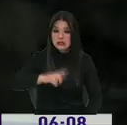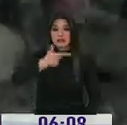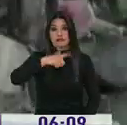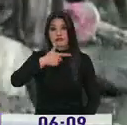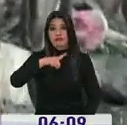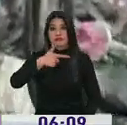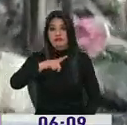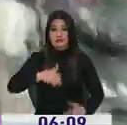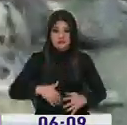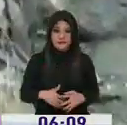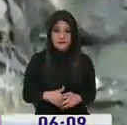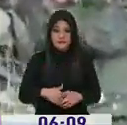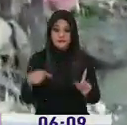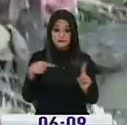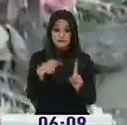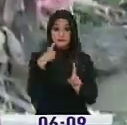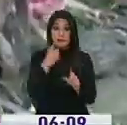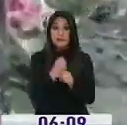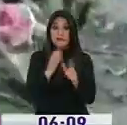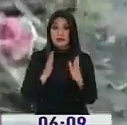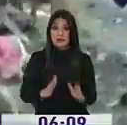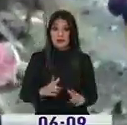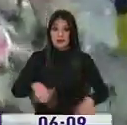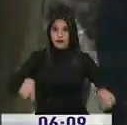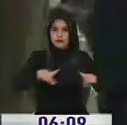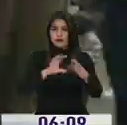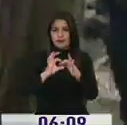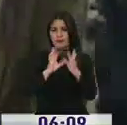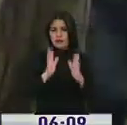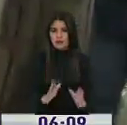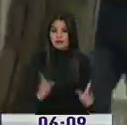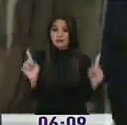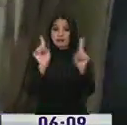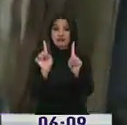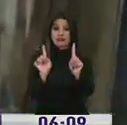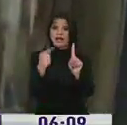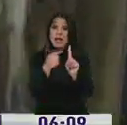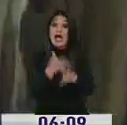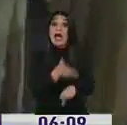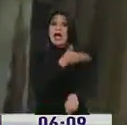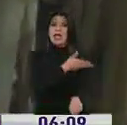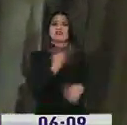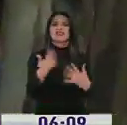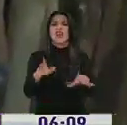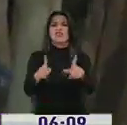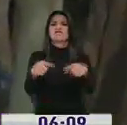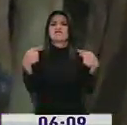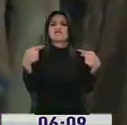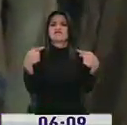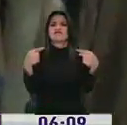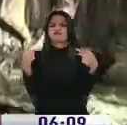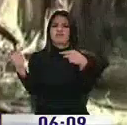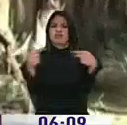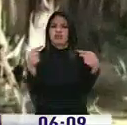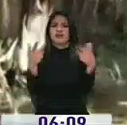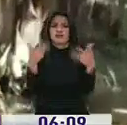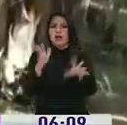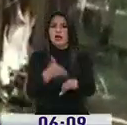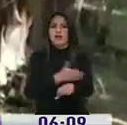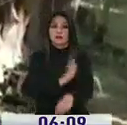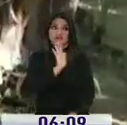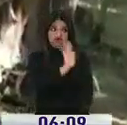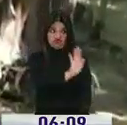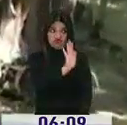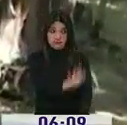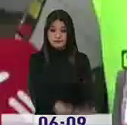día. Trabajadores del lugar comentaron que la víctima y el victimario ya habían discutido anteriormente, donde al parecer se habrían amenazado